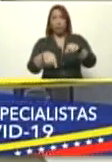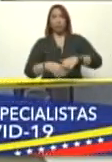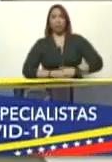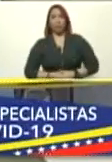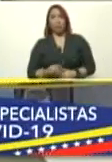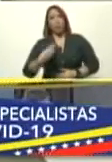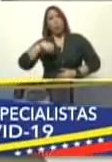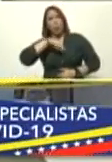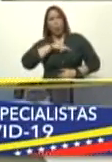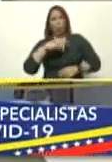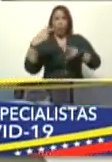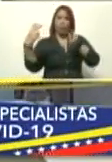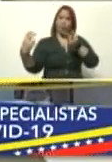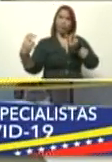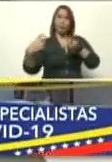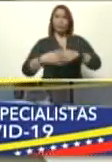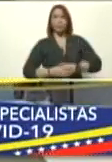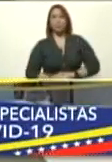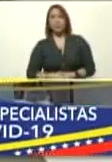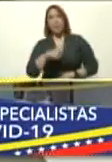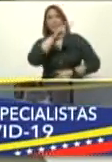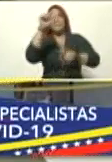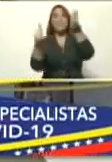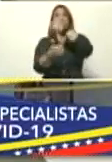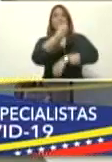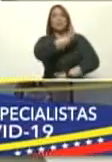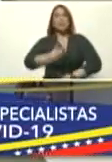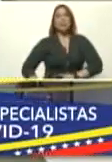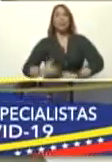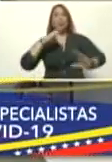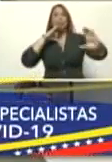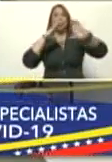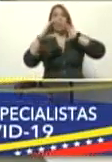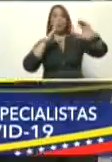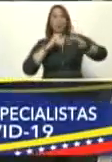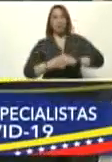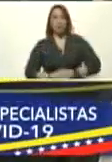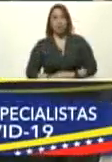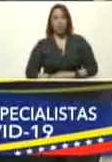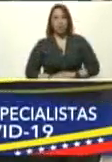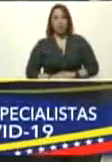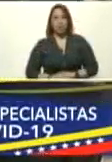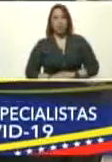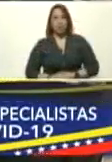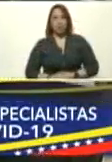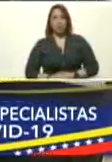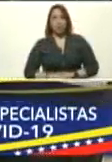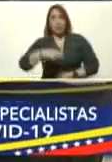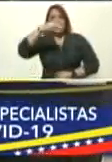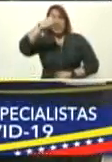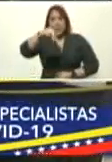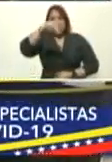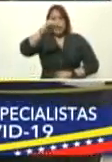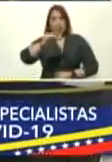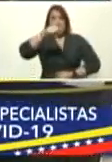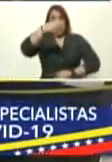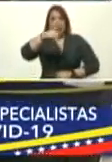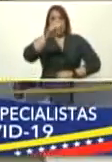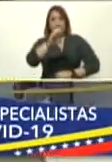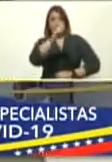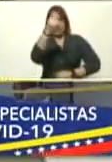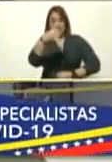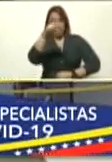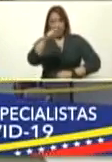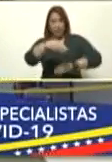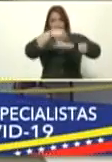con nosotros el vicepresidente de comunicación, Alfred Nazaret Ñáñez, la